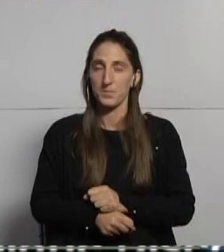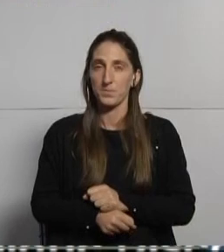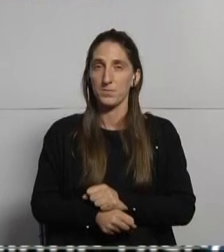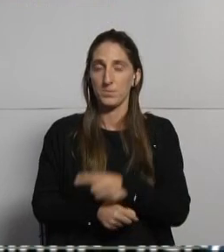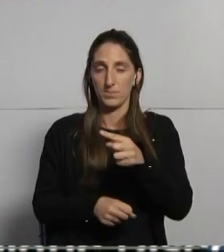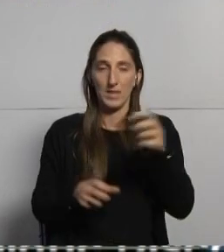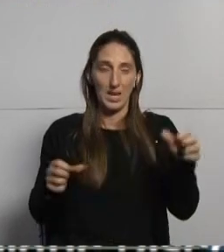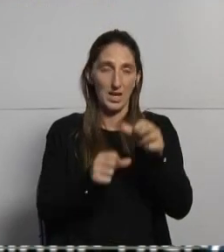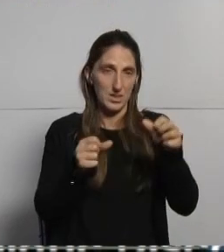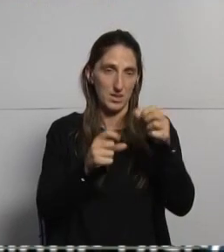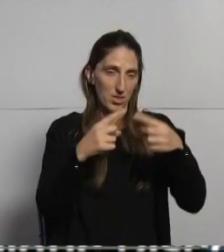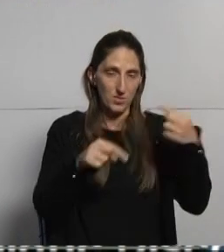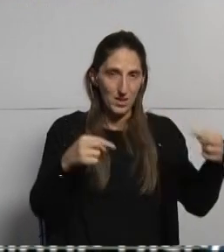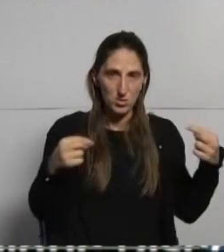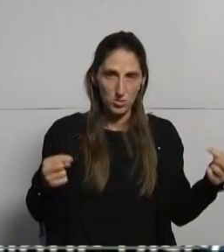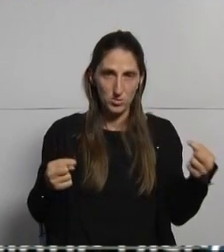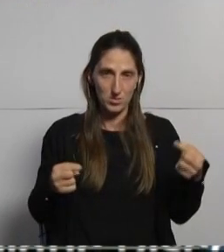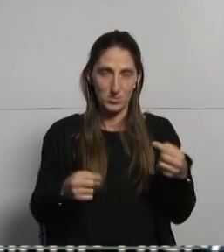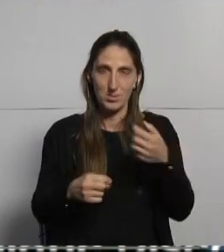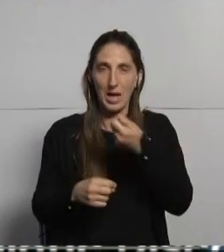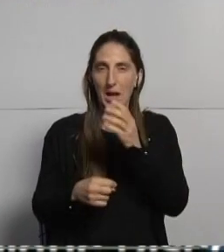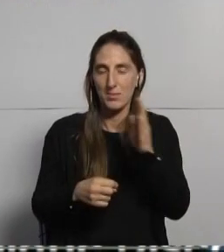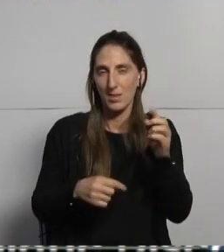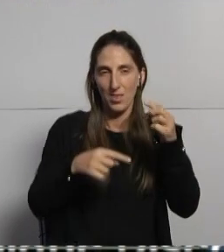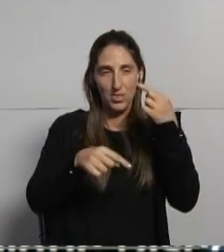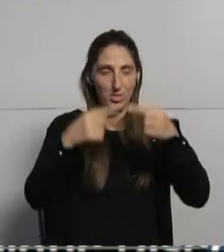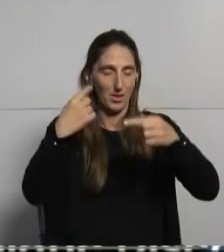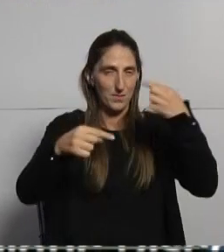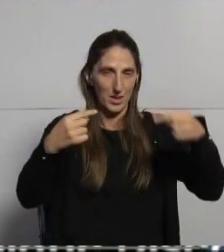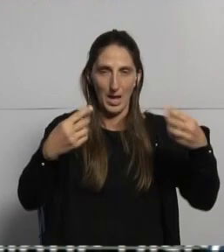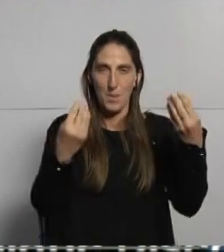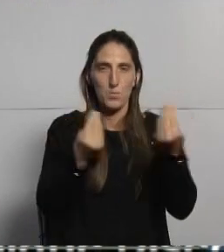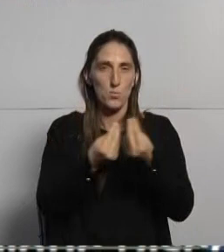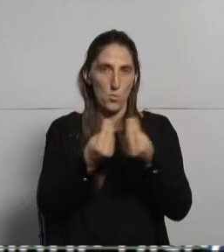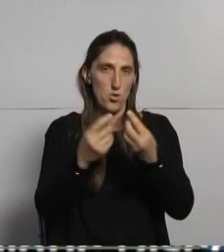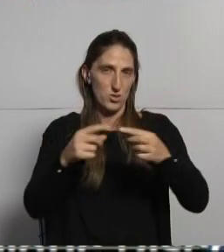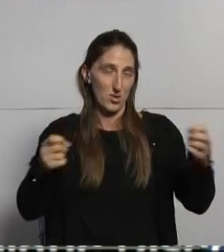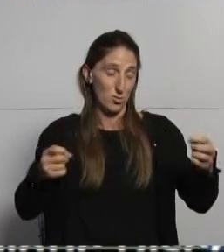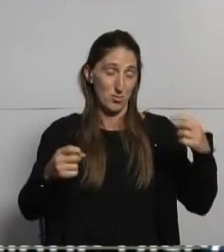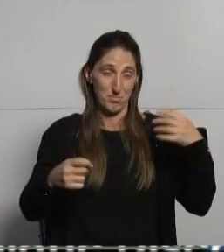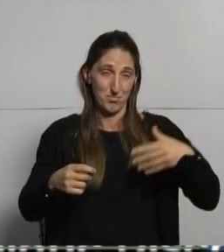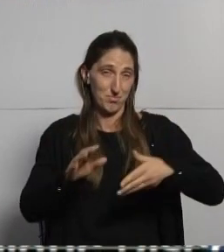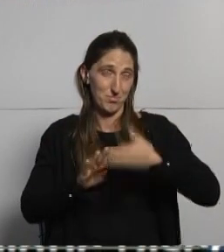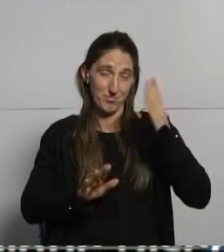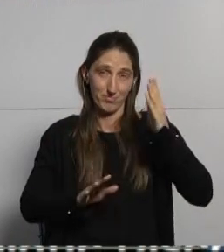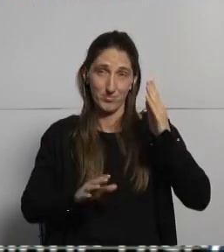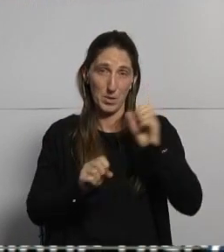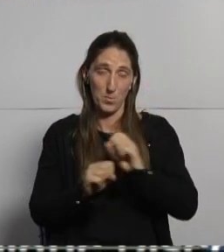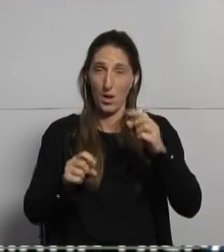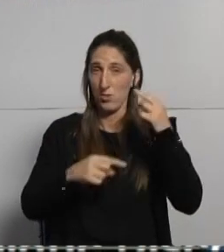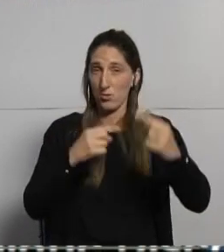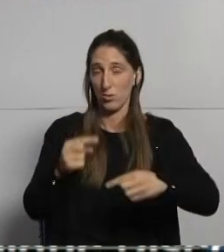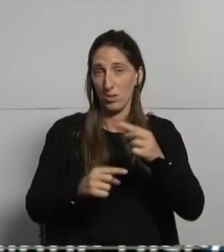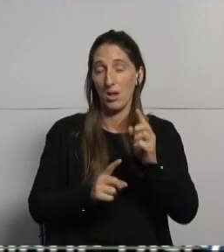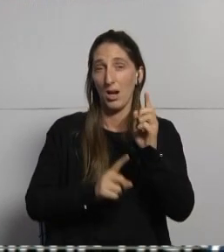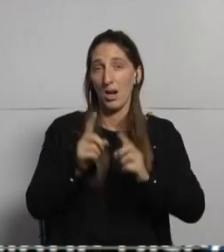para diseñar chatbots, etc. O sea, la aplicabilidad de la inteligencia artificial es casi infinita. Y obviamente con